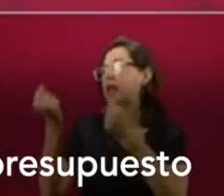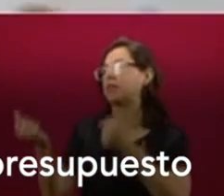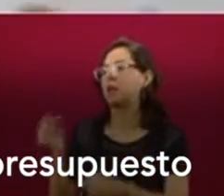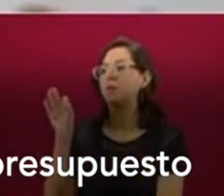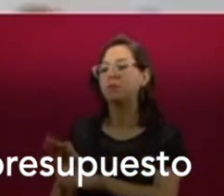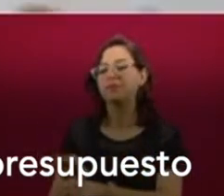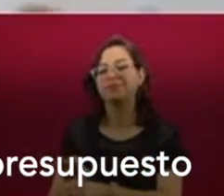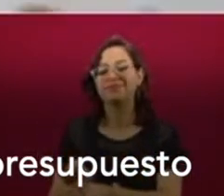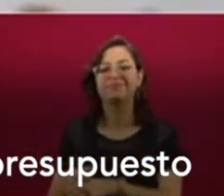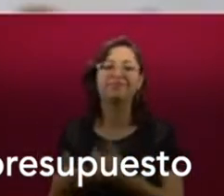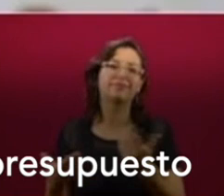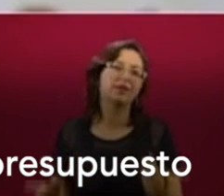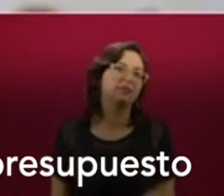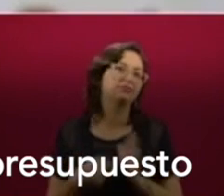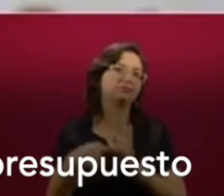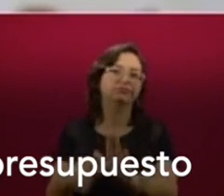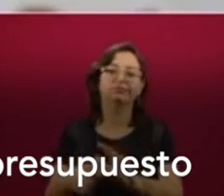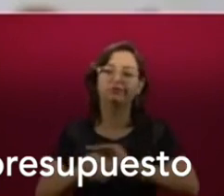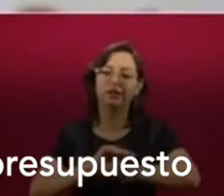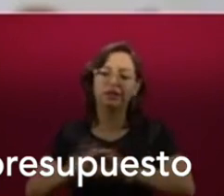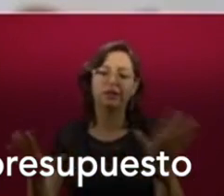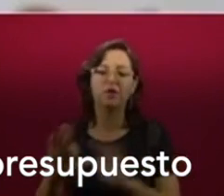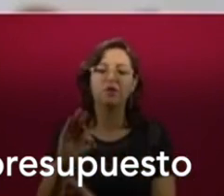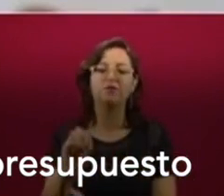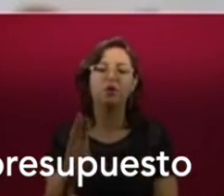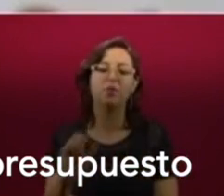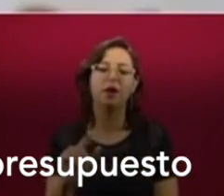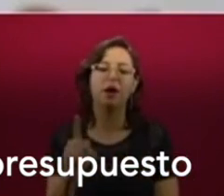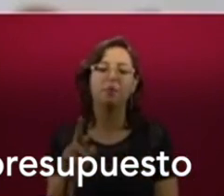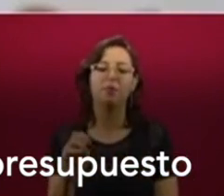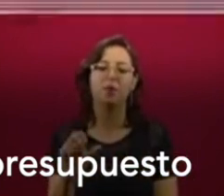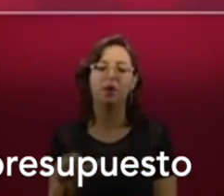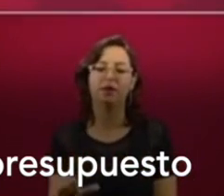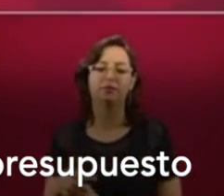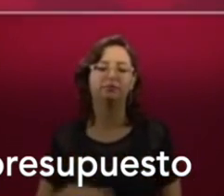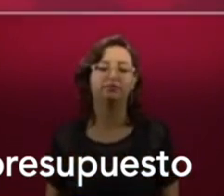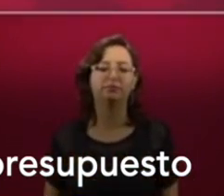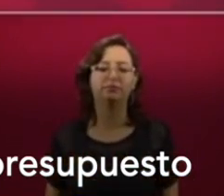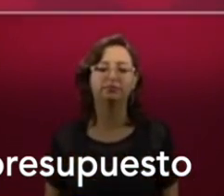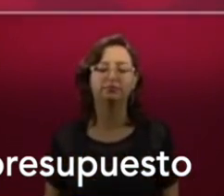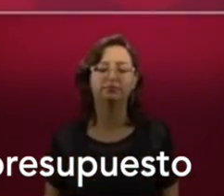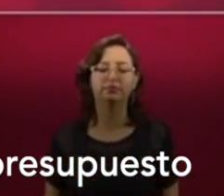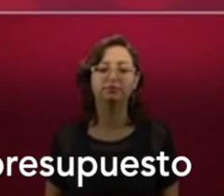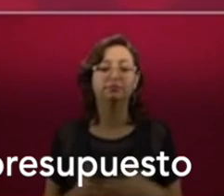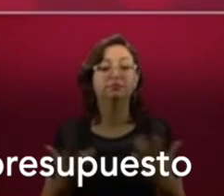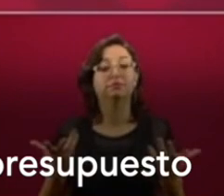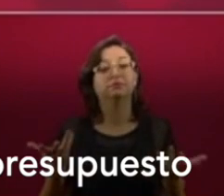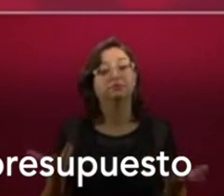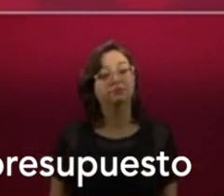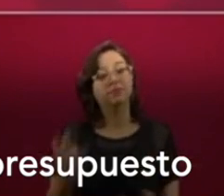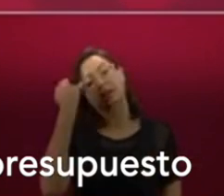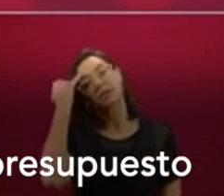Obrador pidió a los diputados federales revisar y analizar la exposición de motivos de la iniciativa de reforma a la Ley Federal de